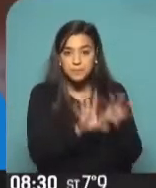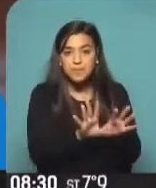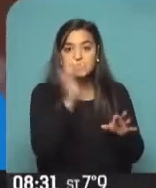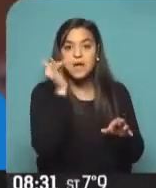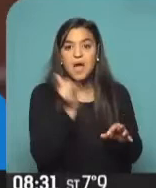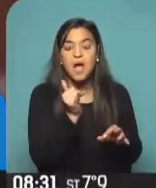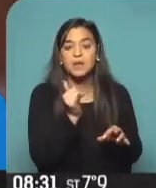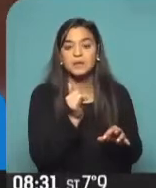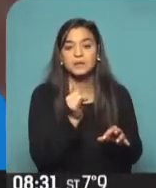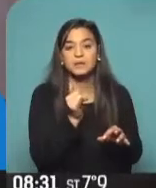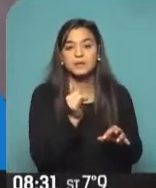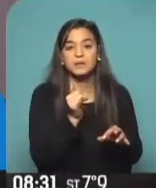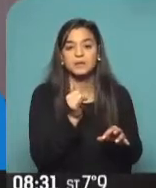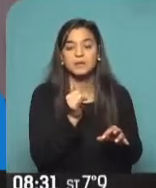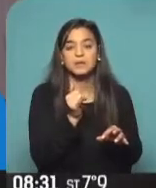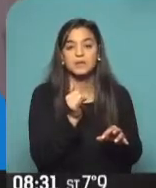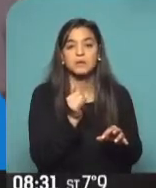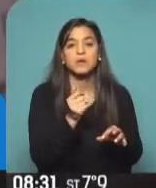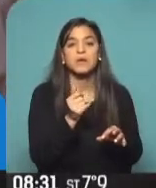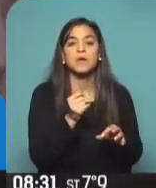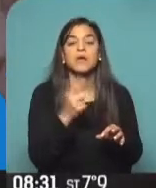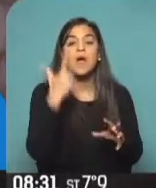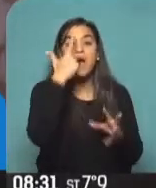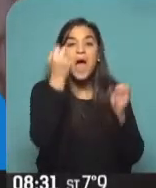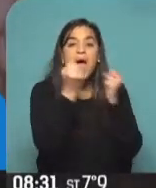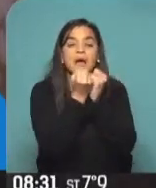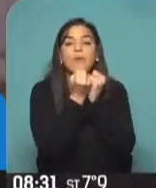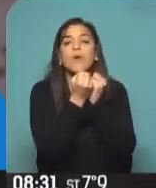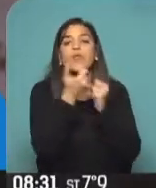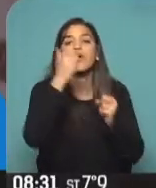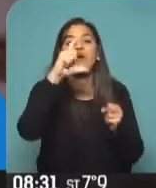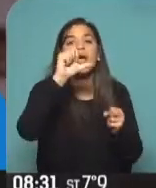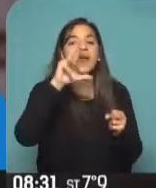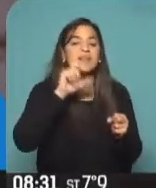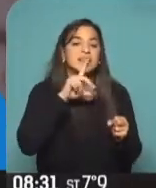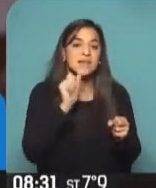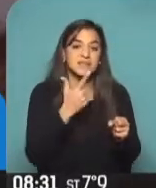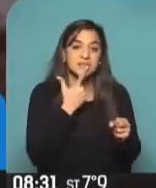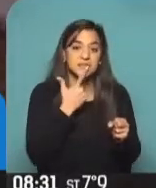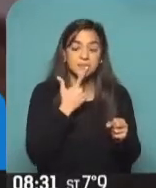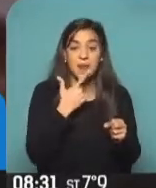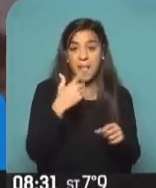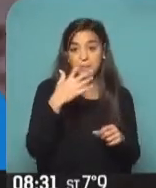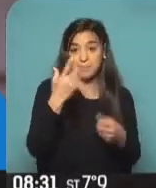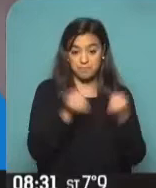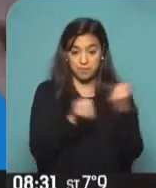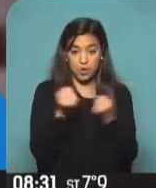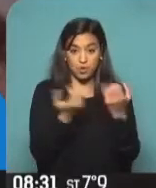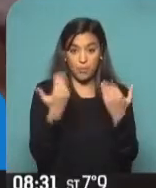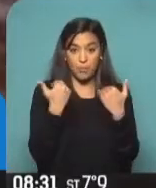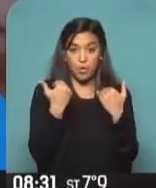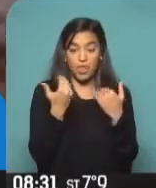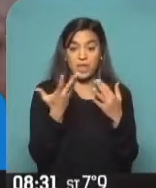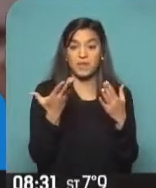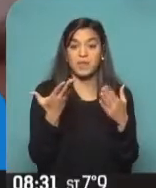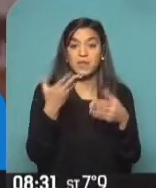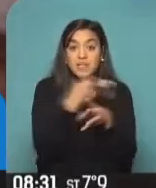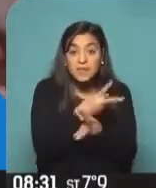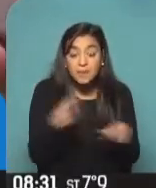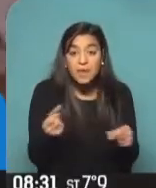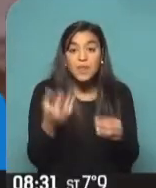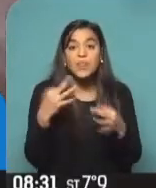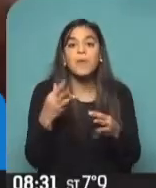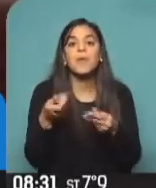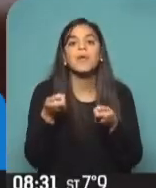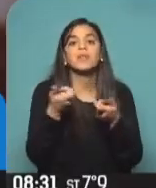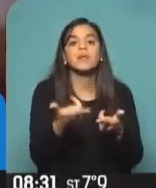un un arreglo con cáritas que los pilotos para poder cerrar su tarjeta y poder llegar tienen